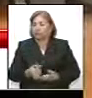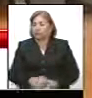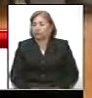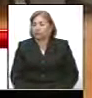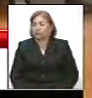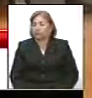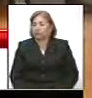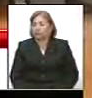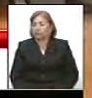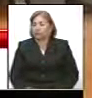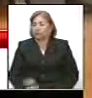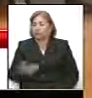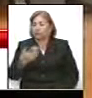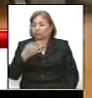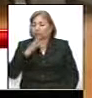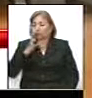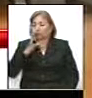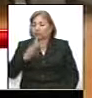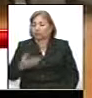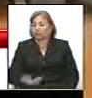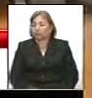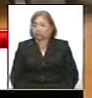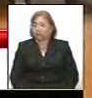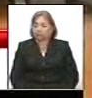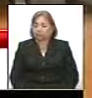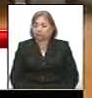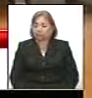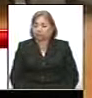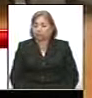señor Dimas, tiene la palabra.